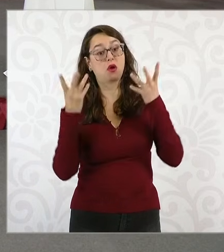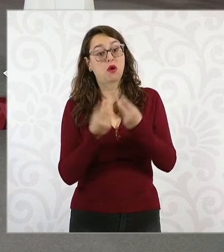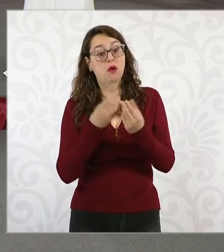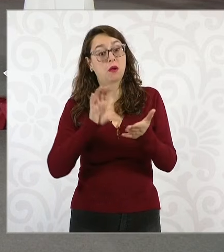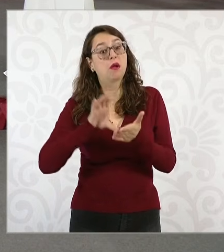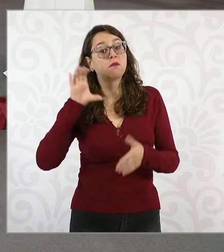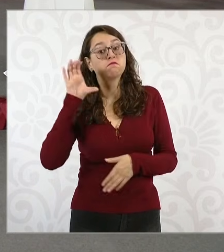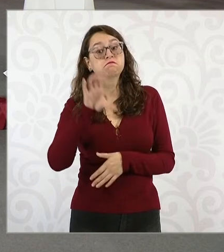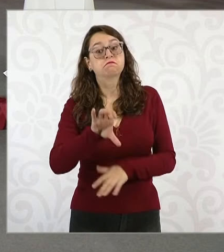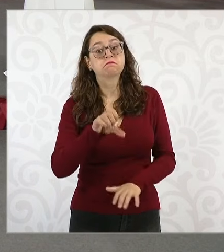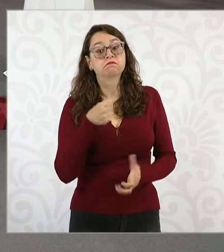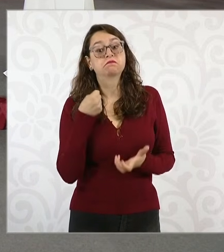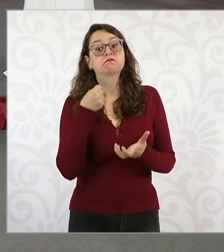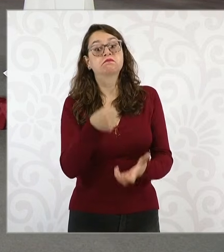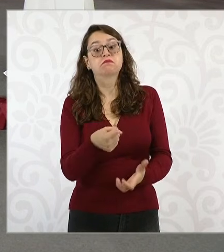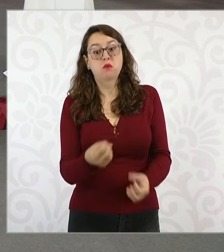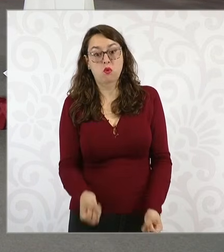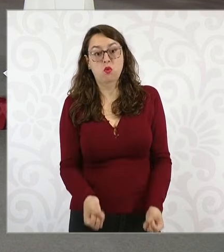inversión.